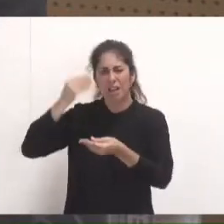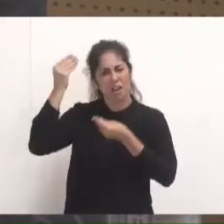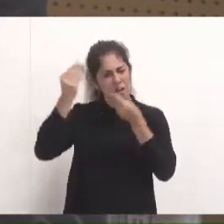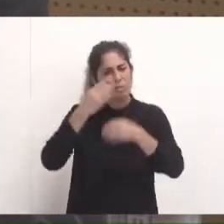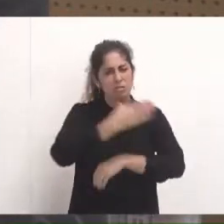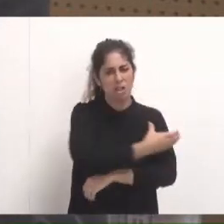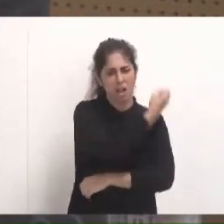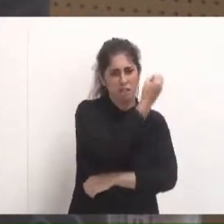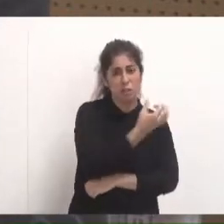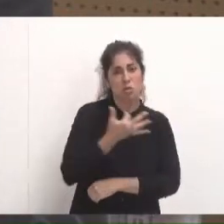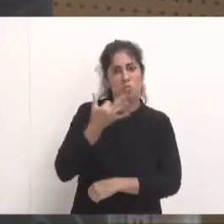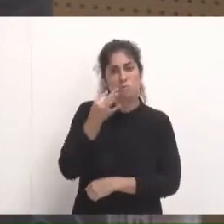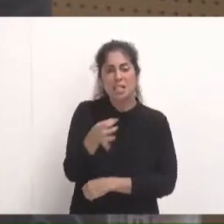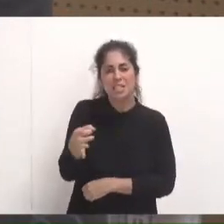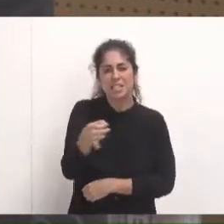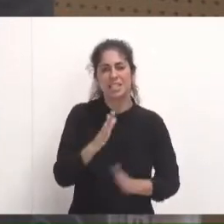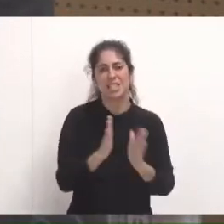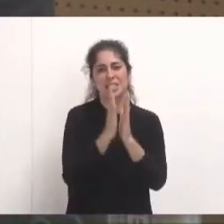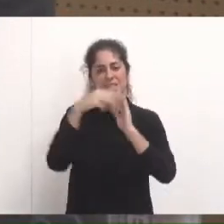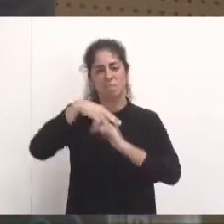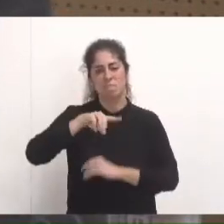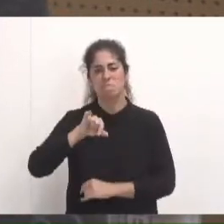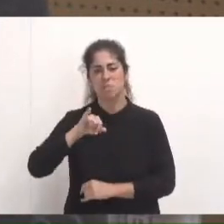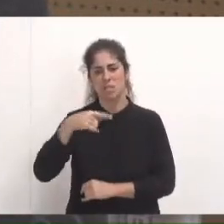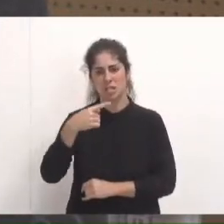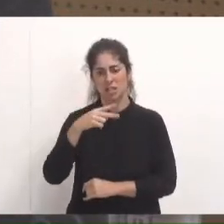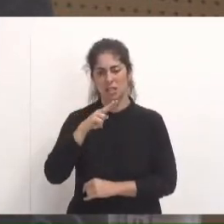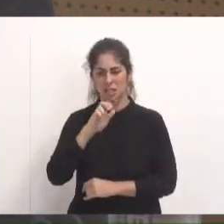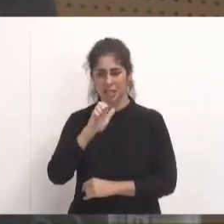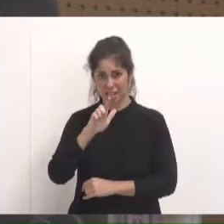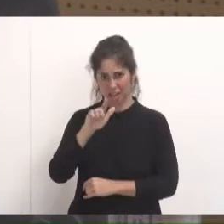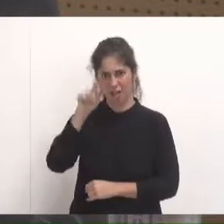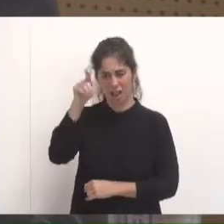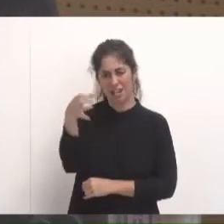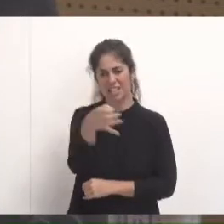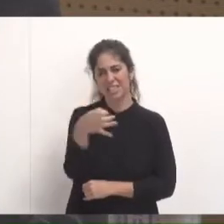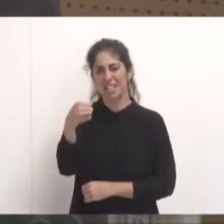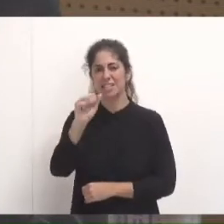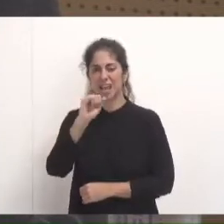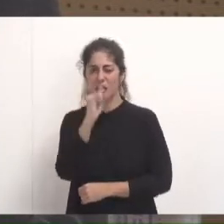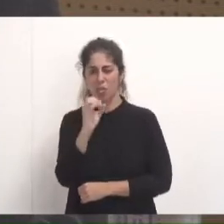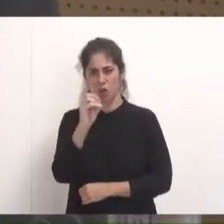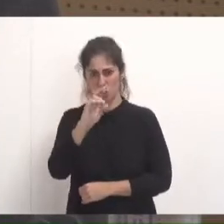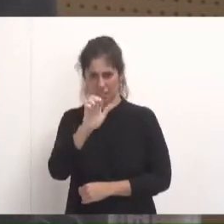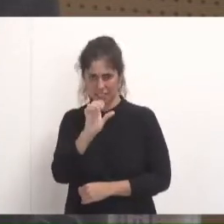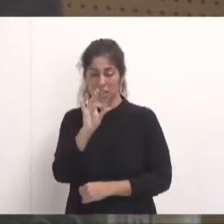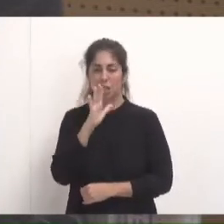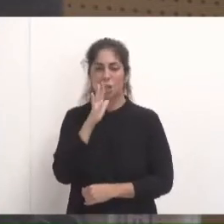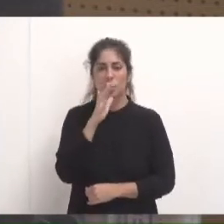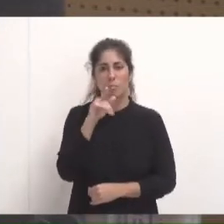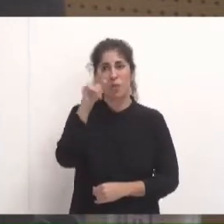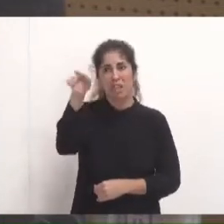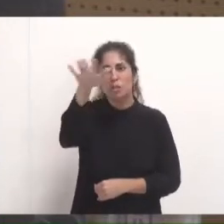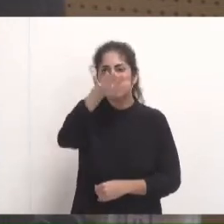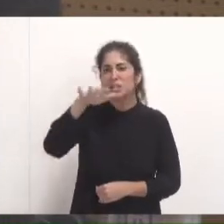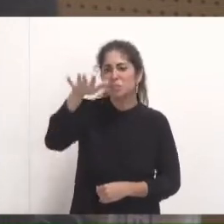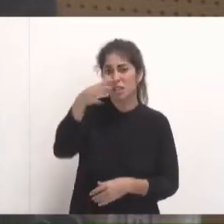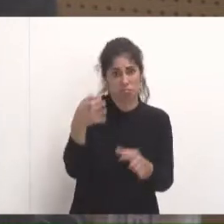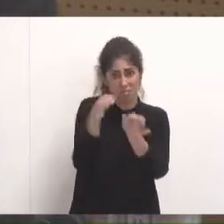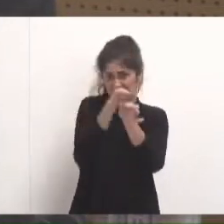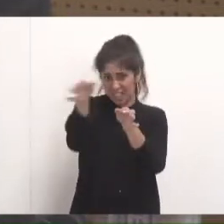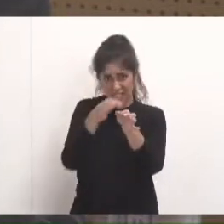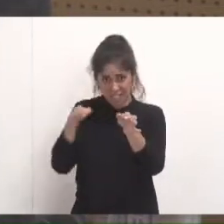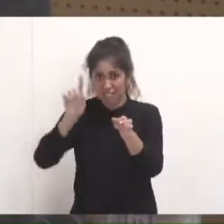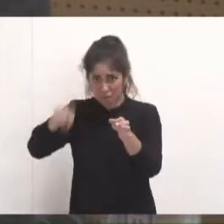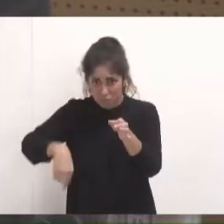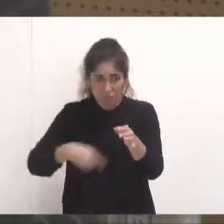Cabildo de Tenerife con la isla de San Miguel en Azores, porque se trata de un espacio insular donde las plagas que llegan desde el exterior siempre afectan de una manera